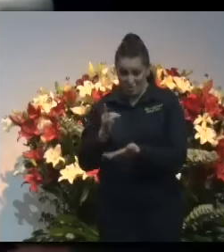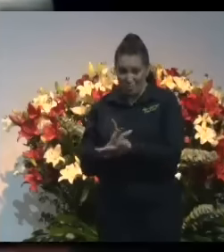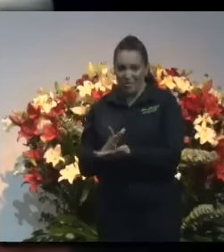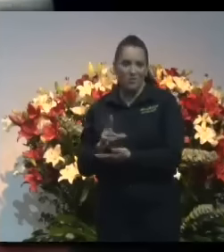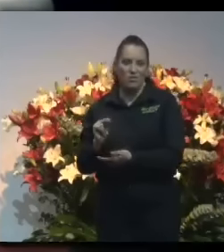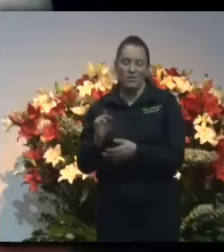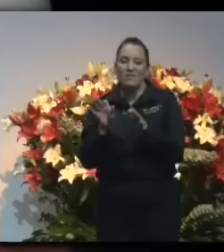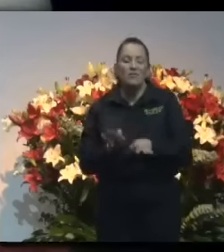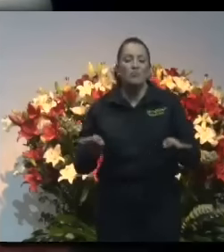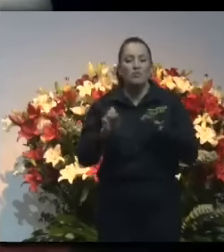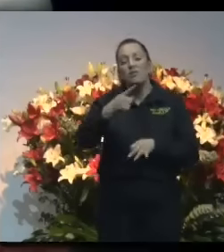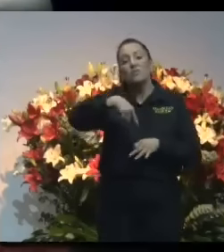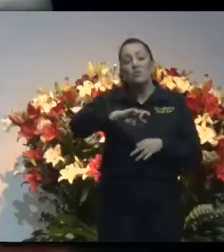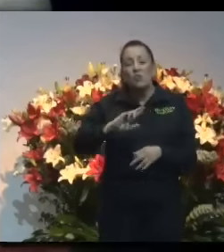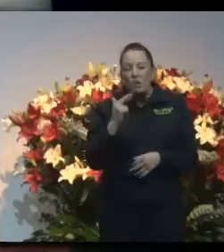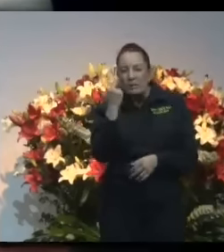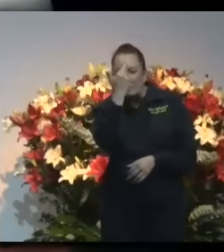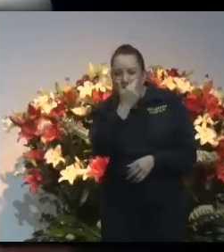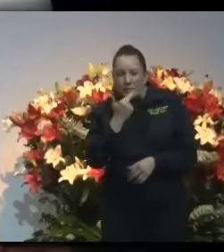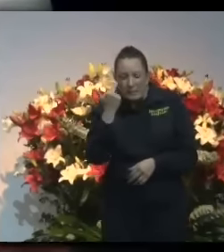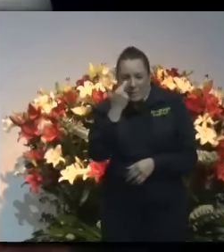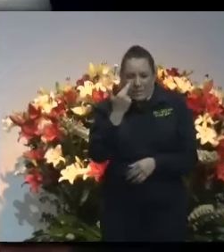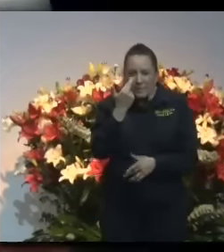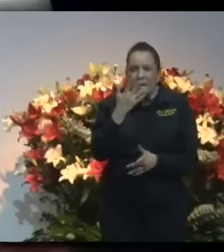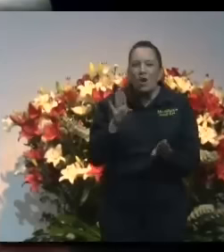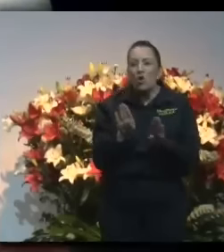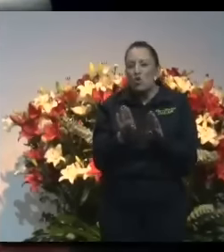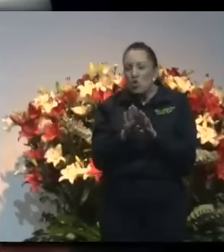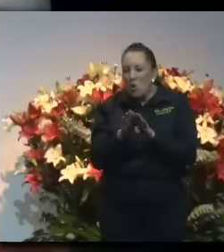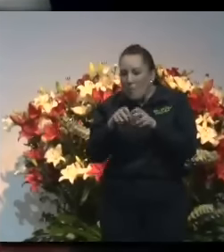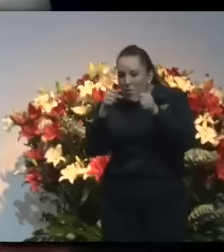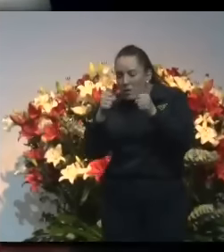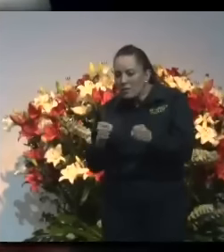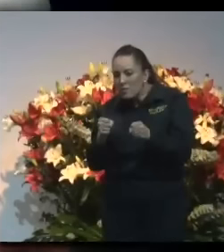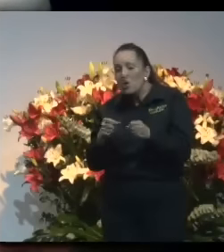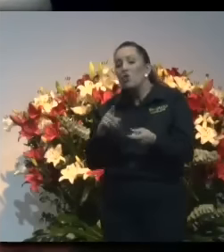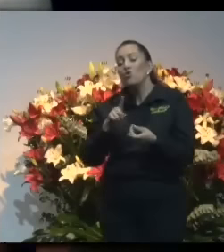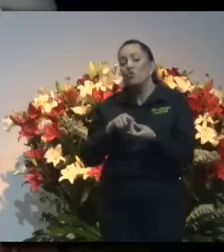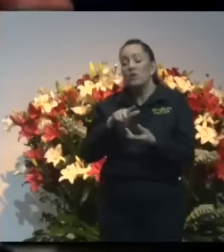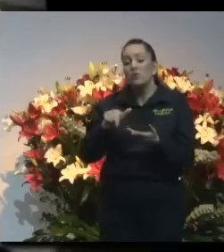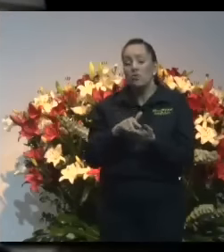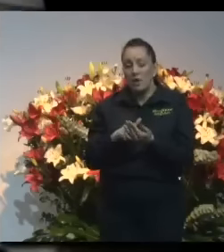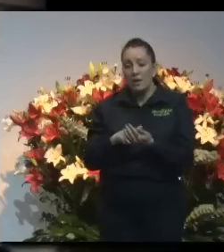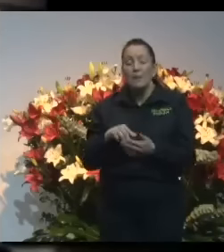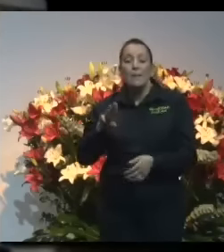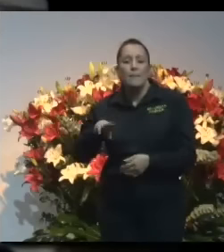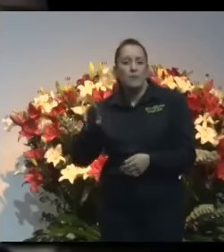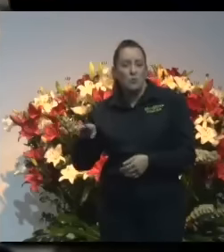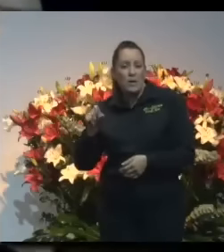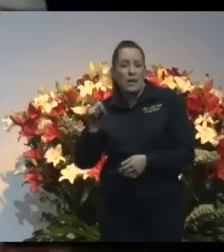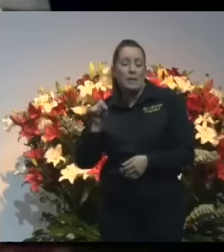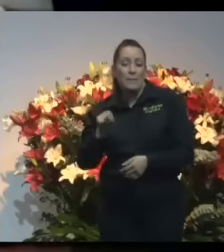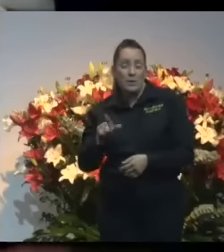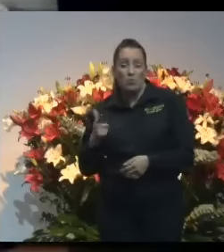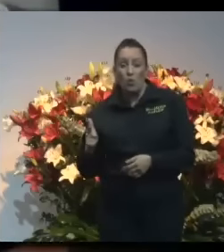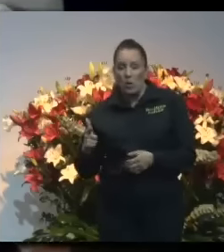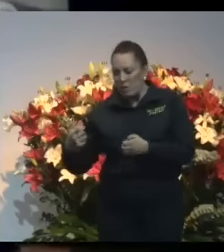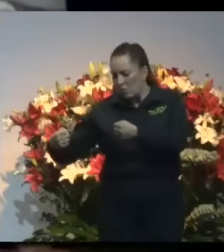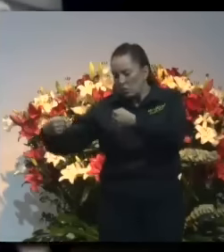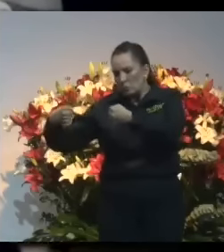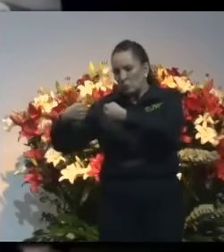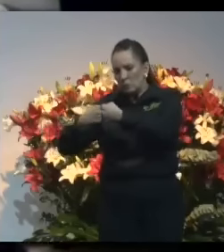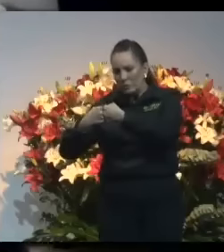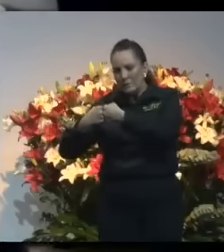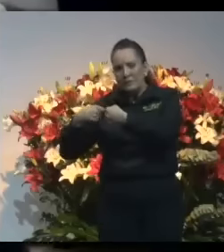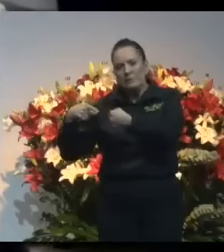de seguridad en toda la zona de Michoacán, Guanajuato, que colindan y que pues, hay niveles de